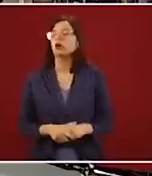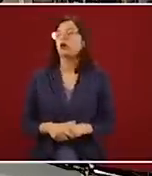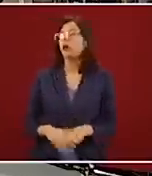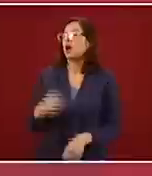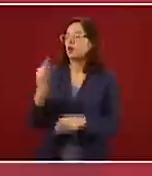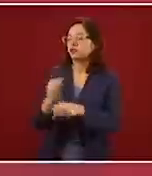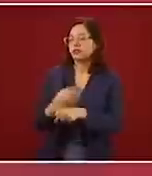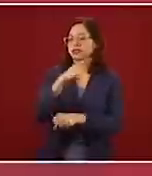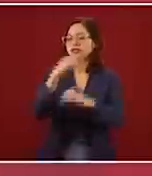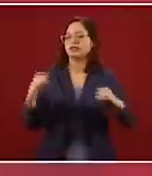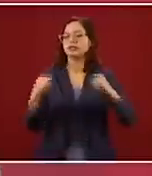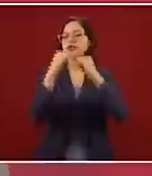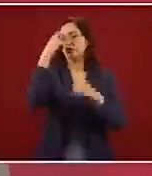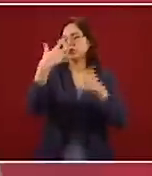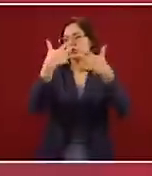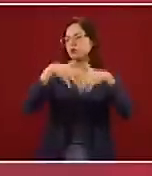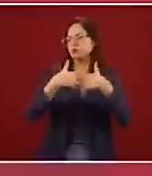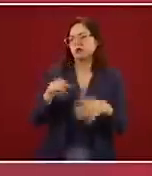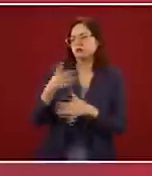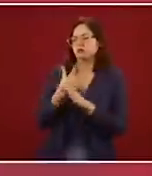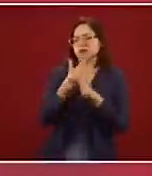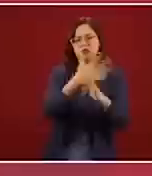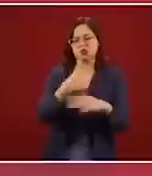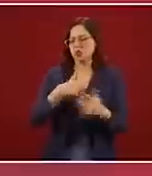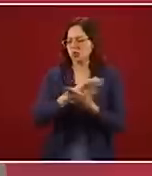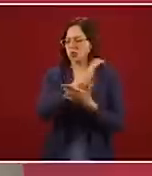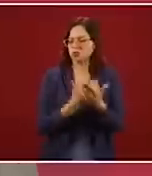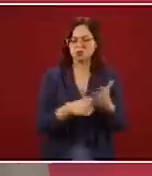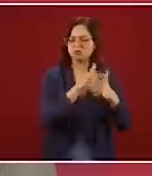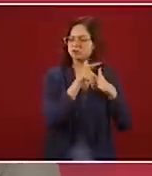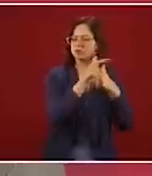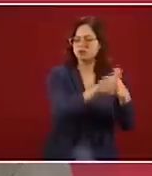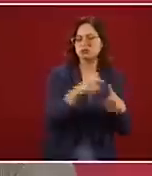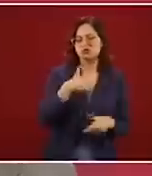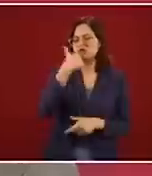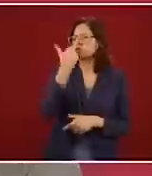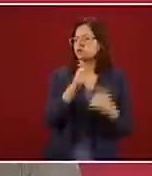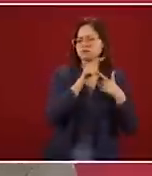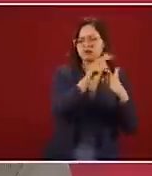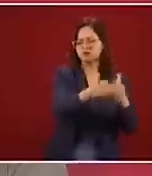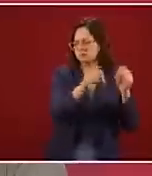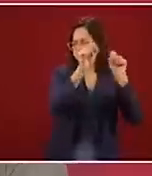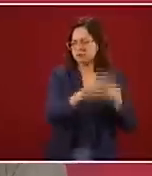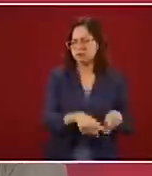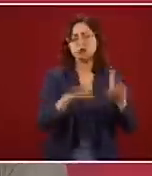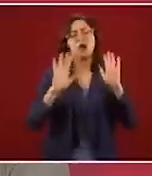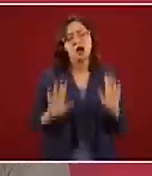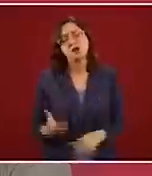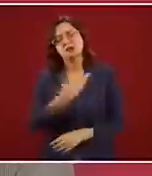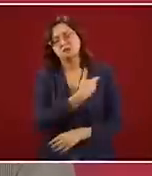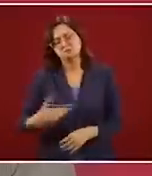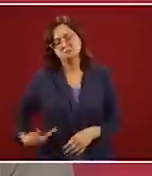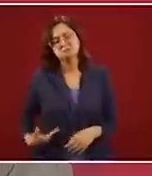el Instituto de Neurología es yo quiero seguir con este contrato y el diálogo sigue abierto, como ha dicho el presidente, queremos que todo mundo